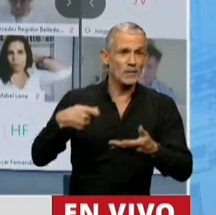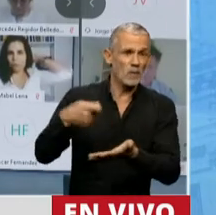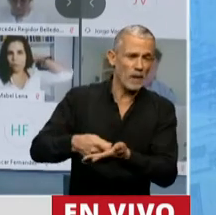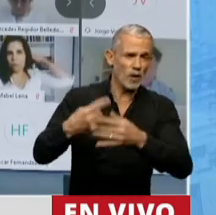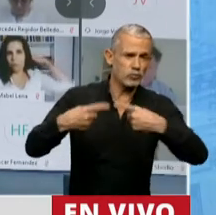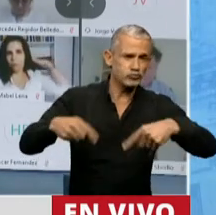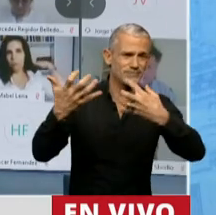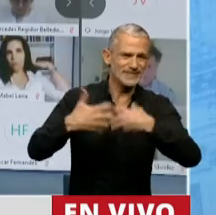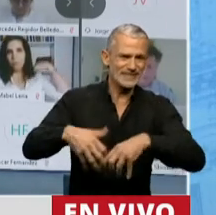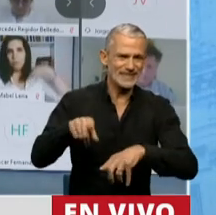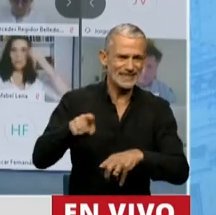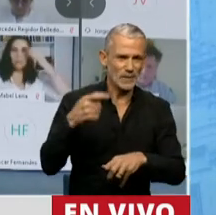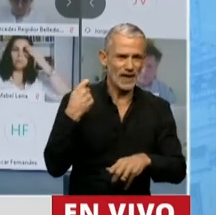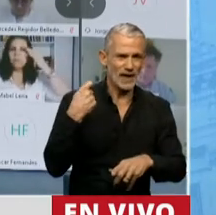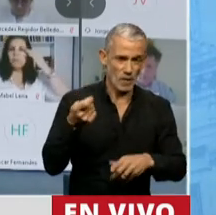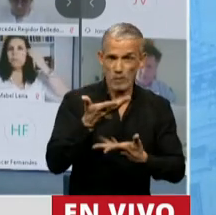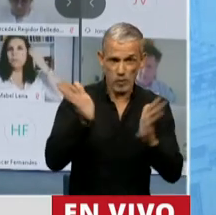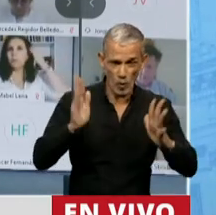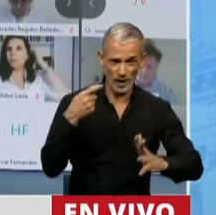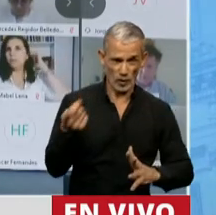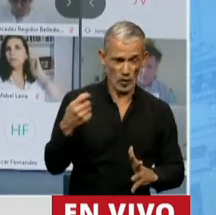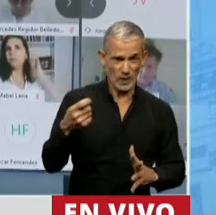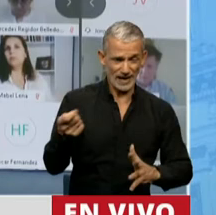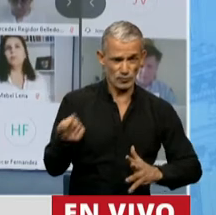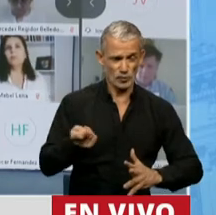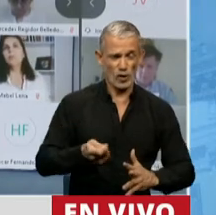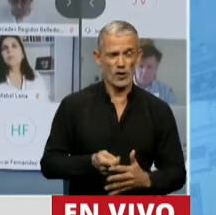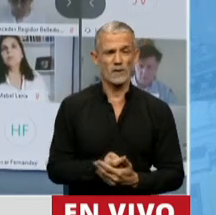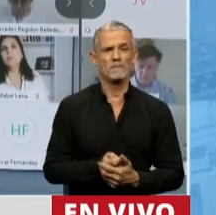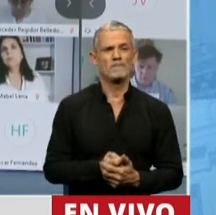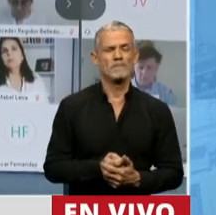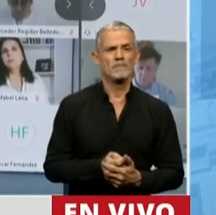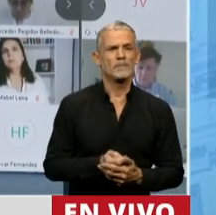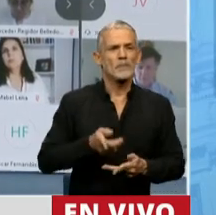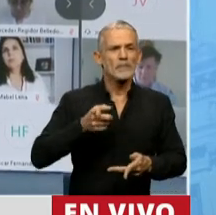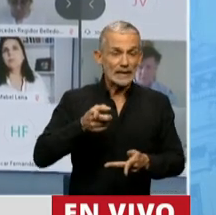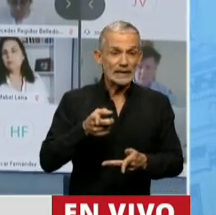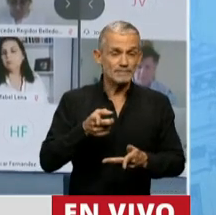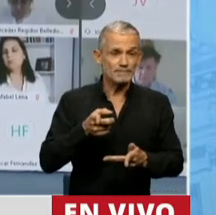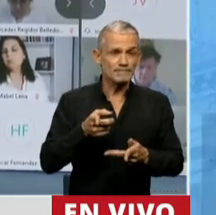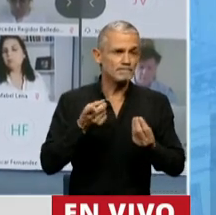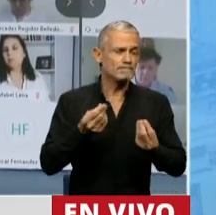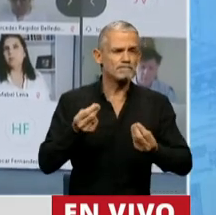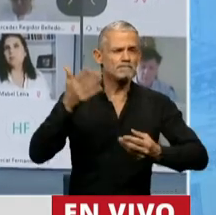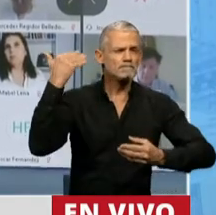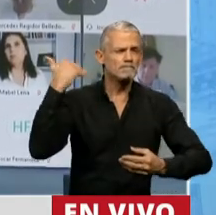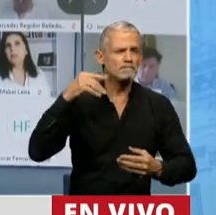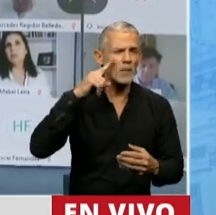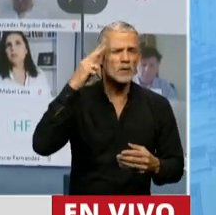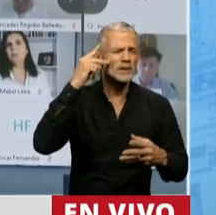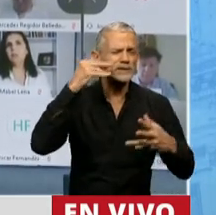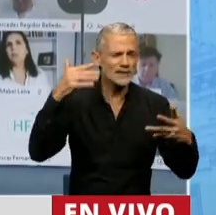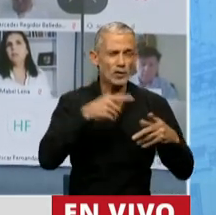del sistema público previsional, teniendo en cuenta que en aquel momento